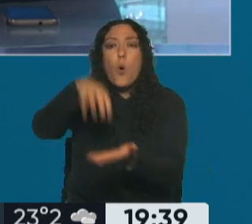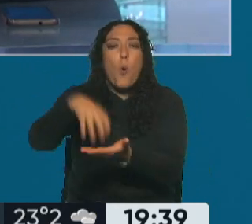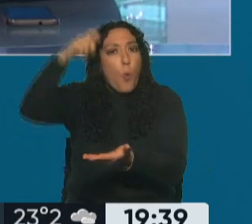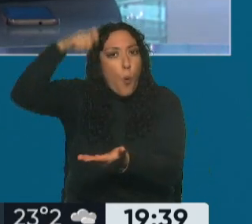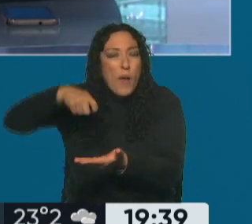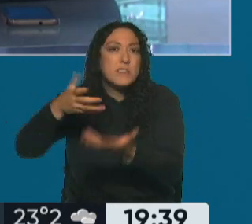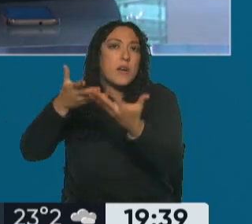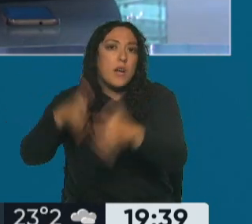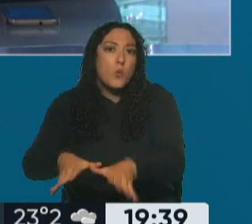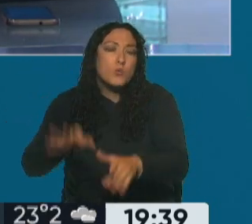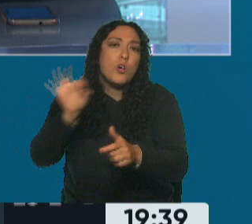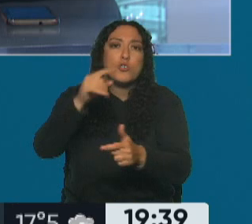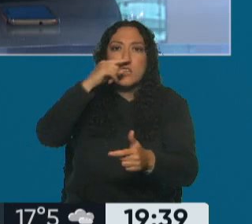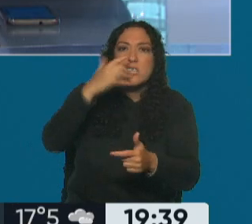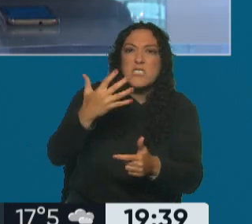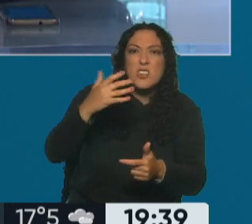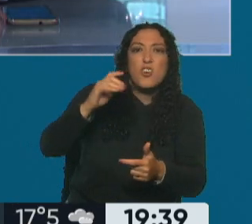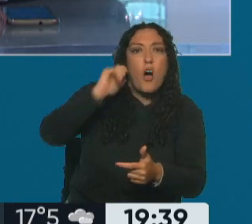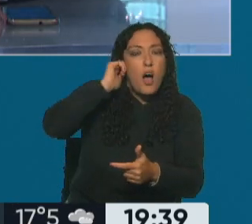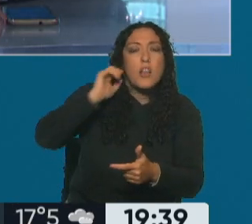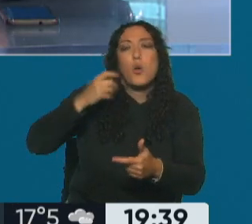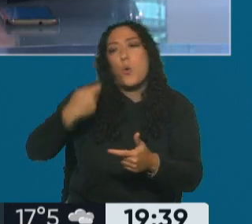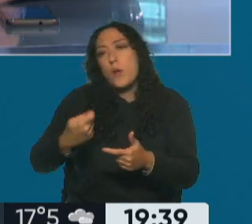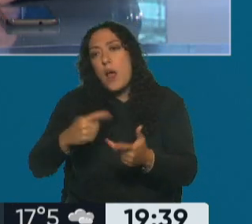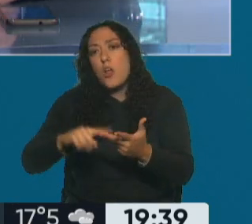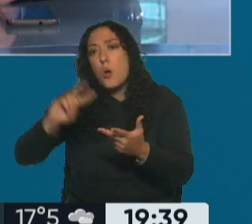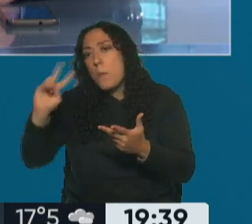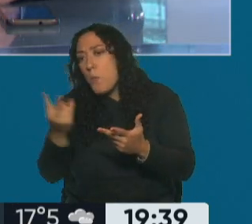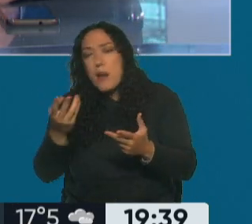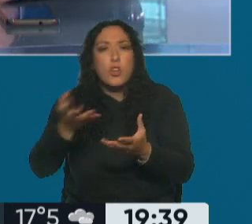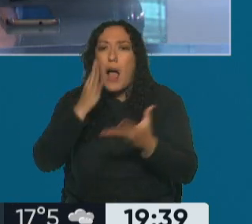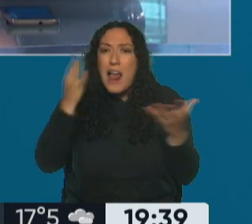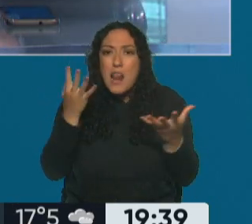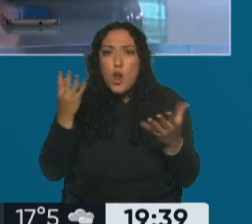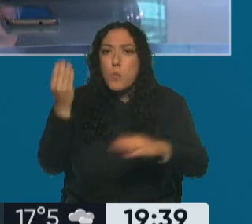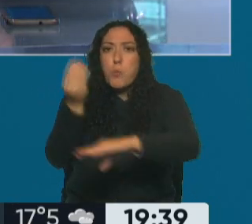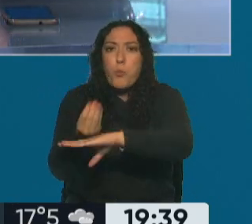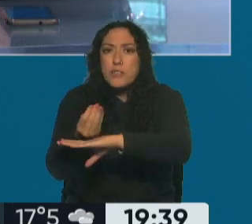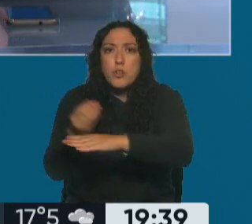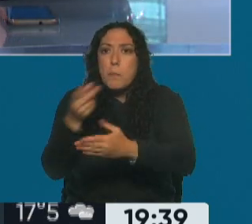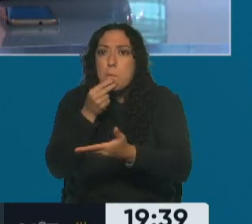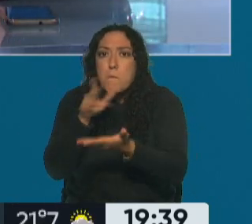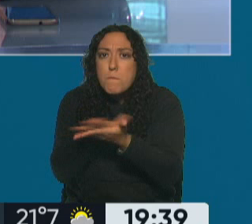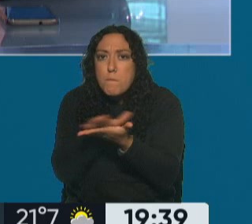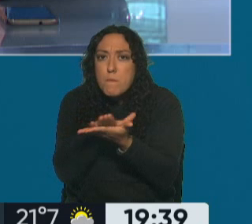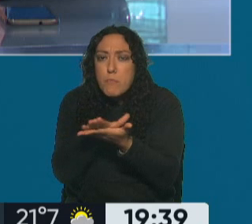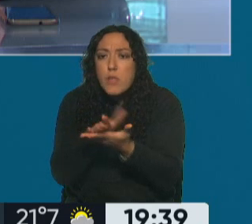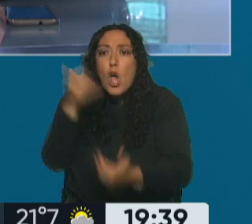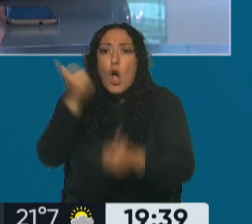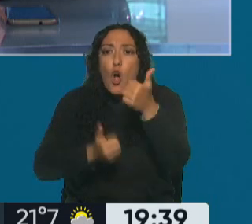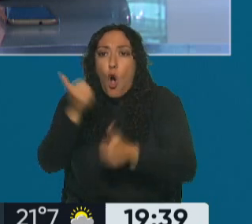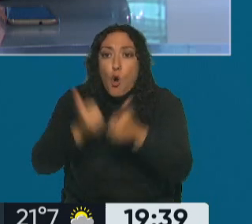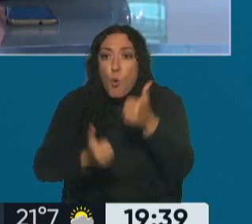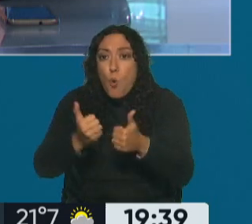renuncia porque cumplió 75 años y se jubila Porque se muere o por lo que sea el concurso se abre a partir de que se